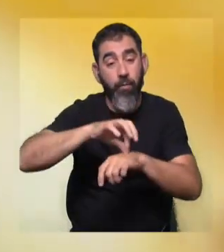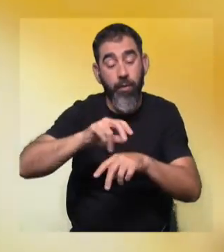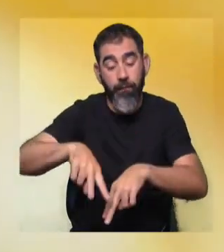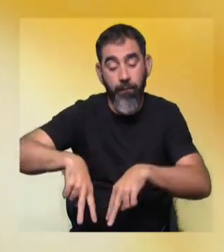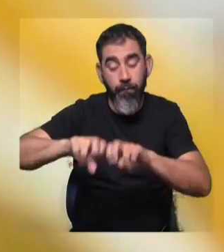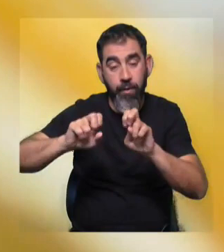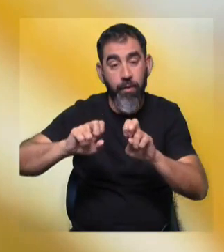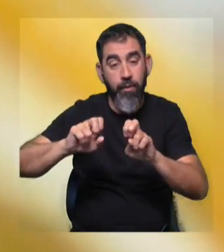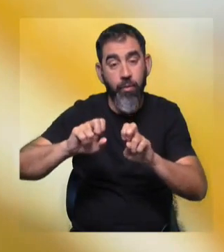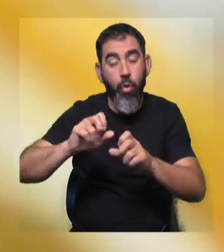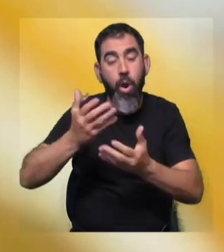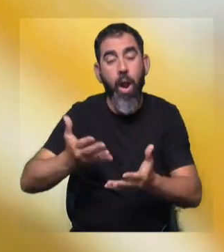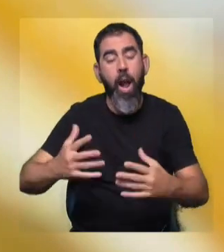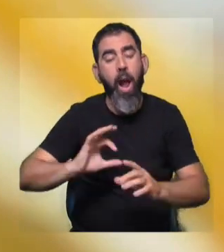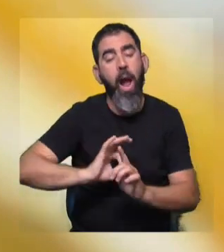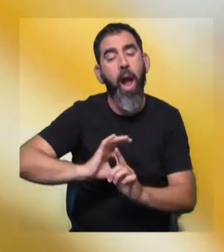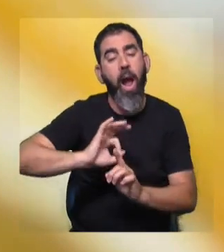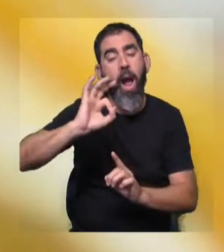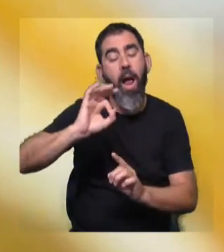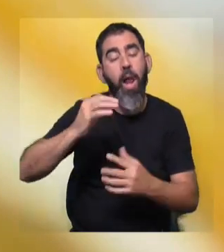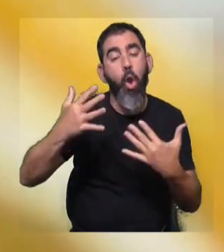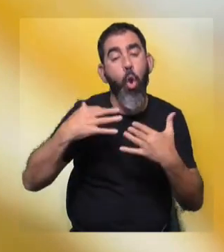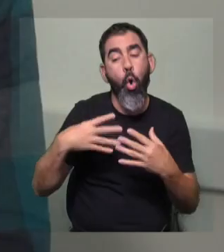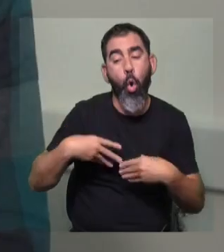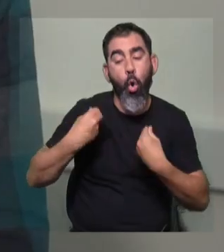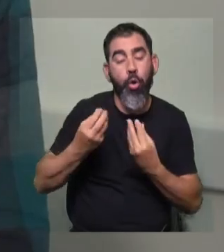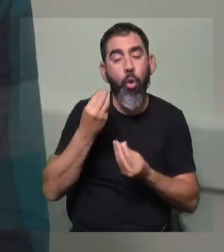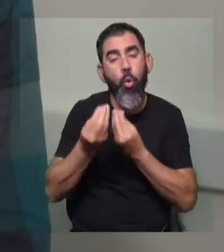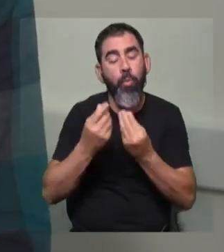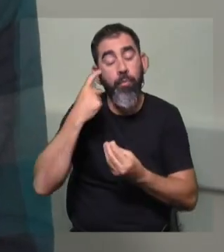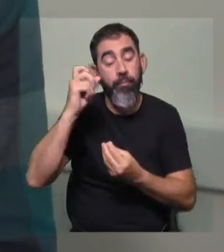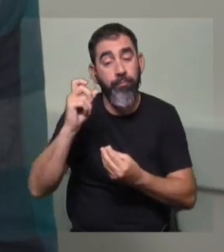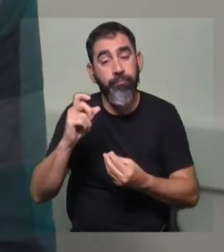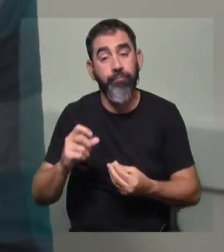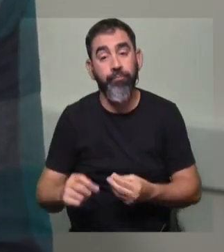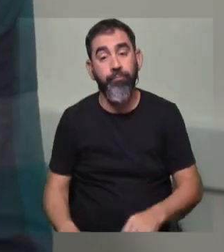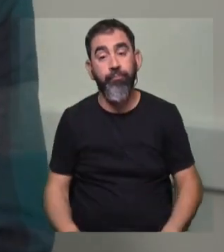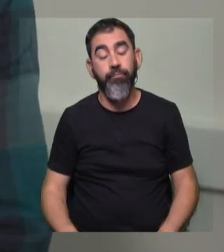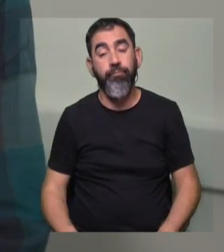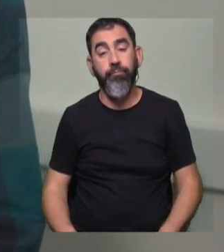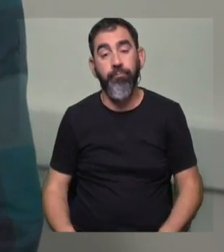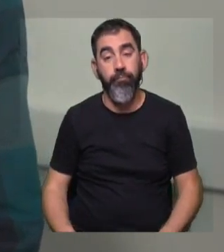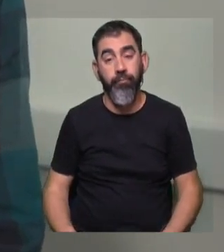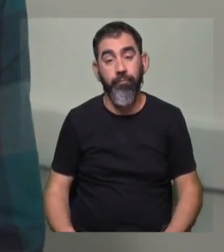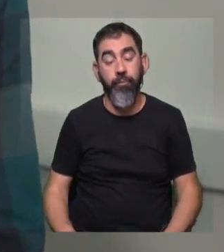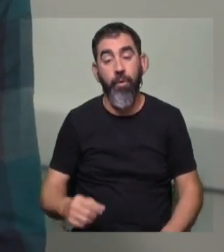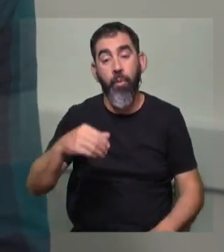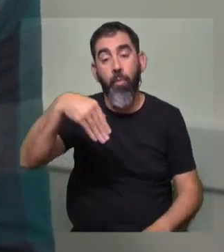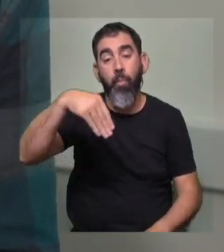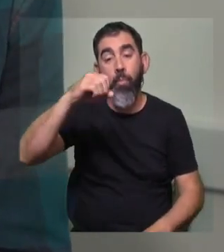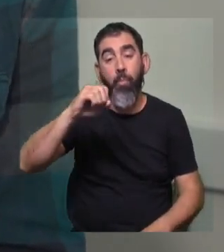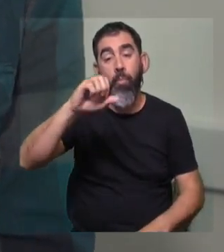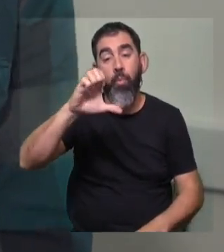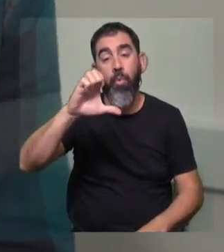la termorrecepción en la mosca, y la idea es como ir desde el receptor molecular, o sea,